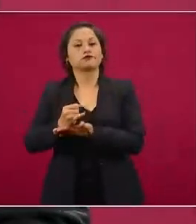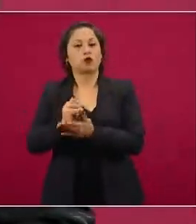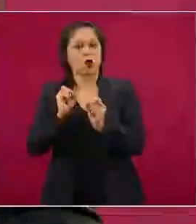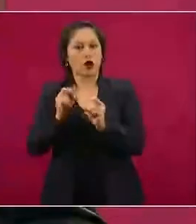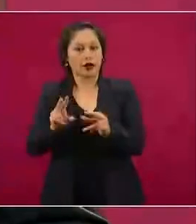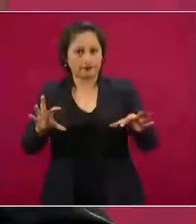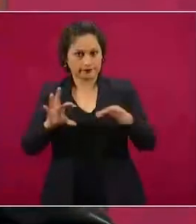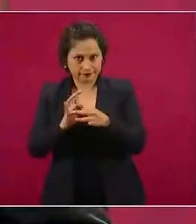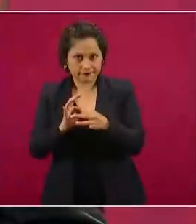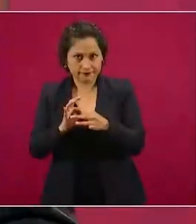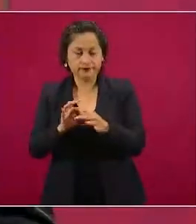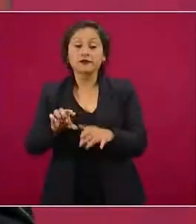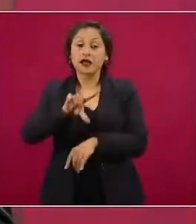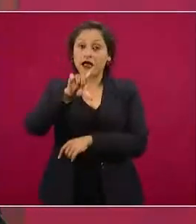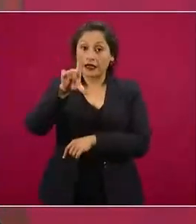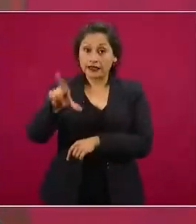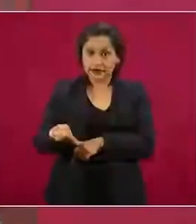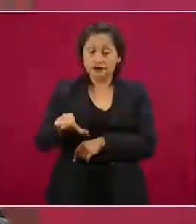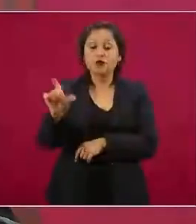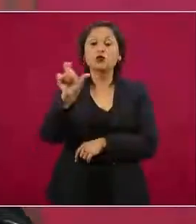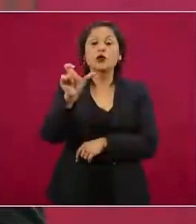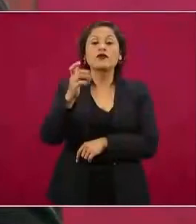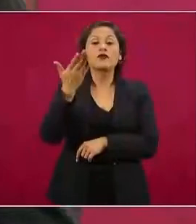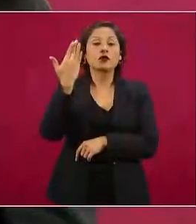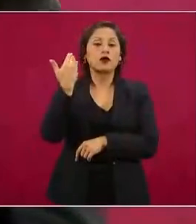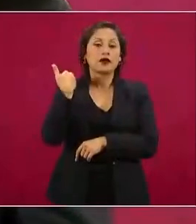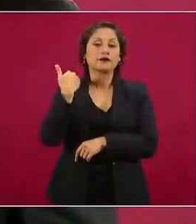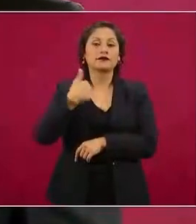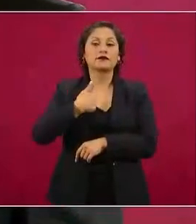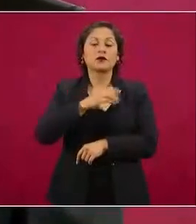ser candidato a la presidencia